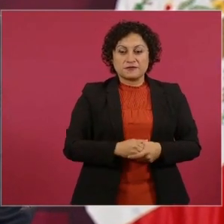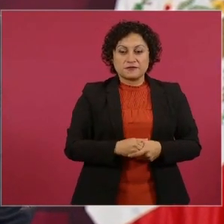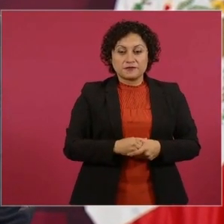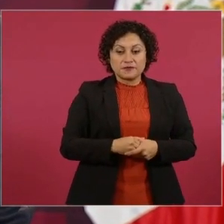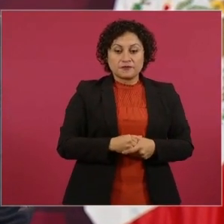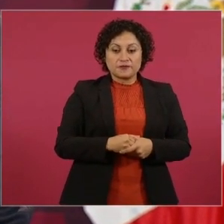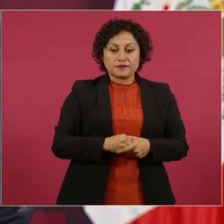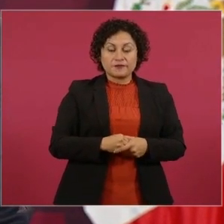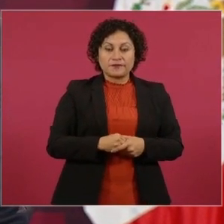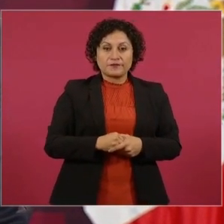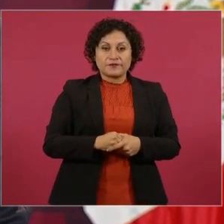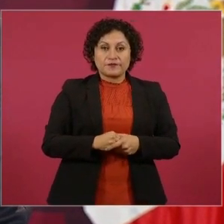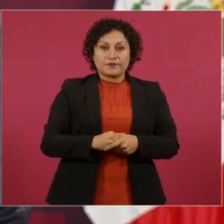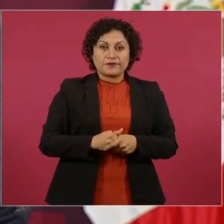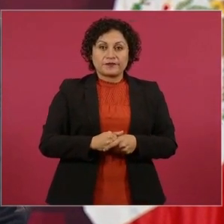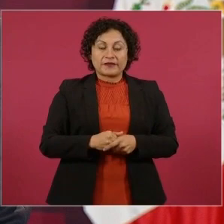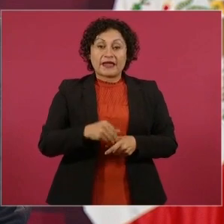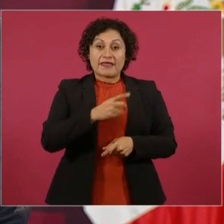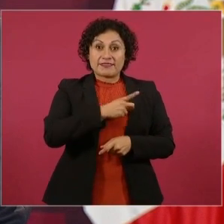pero hay que seguir